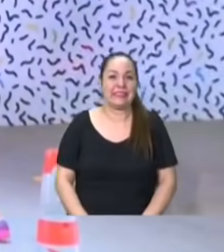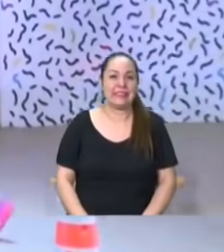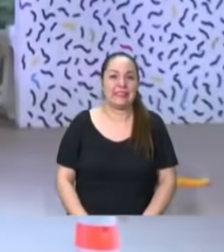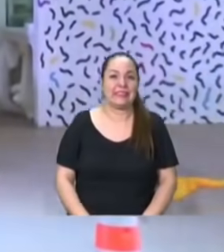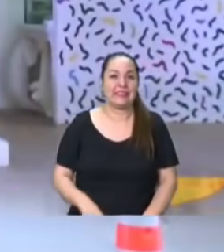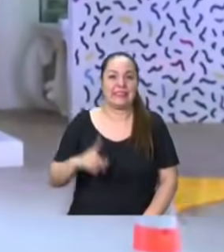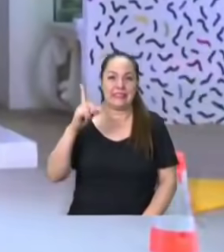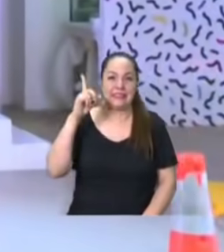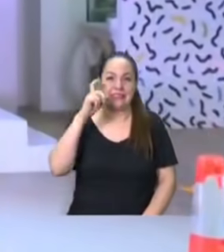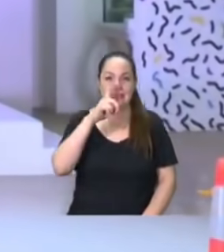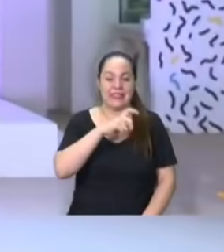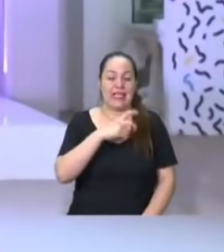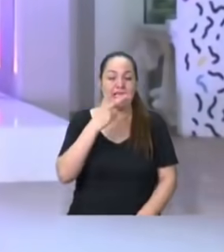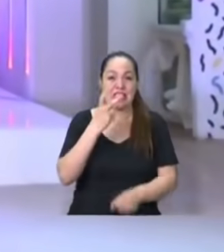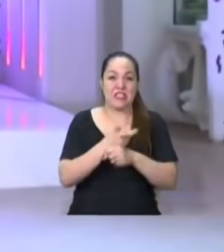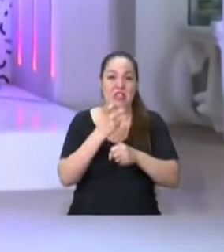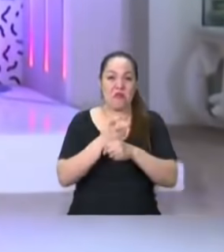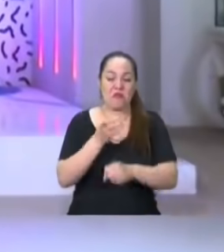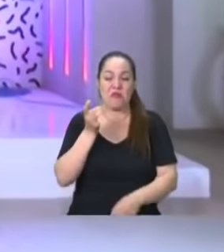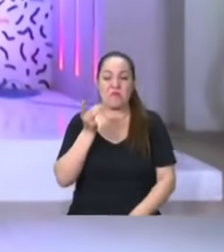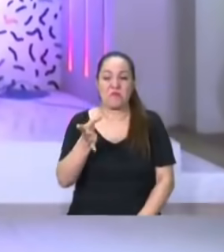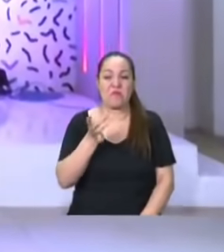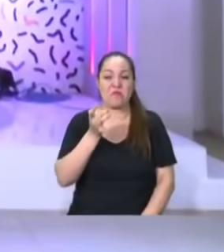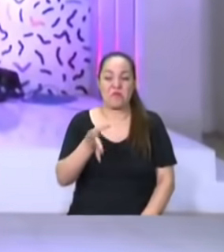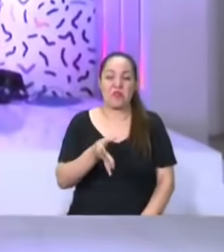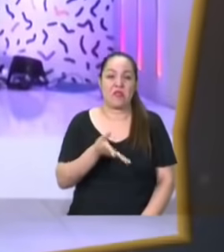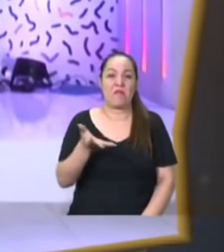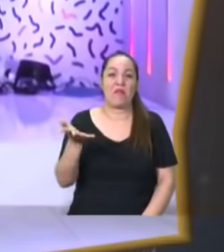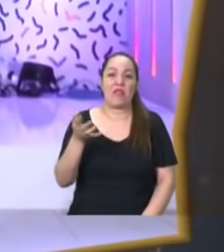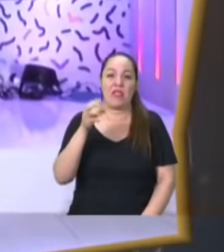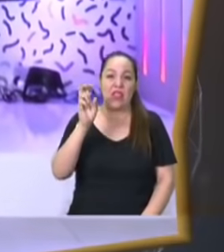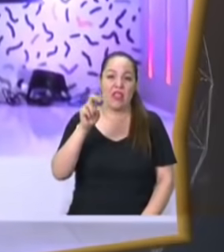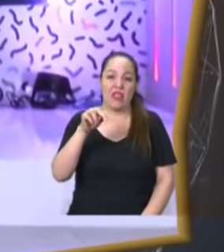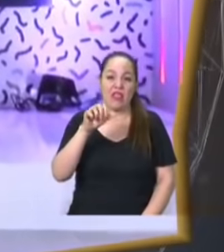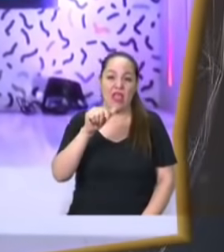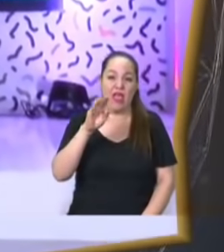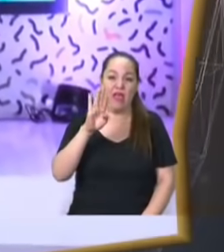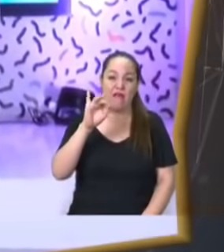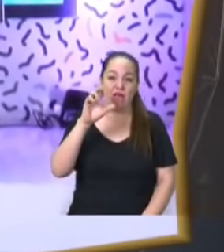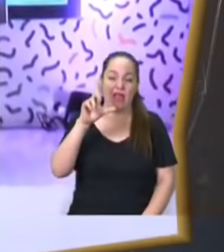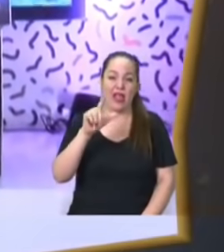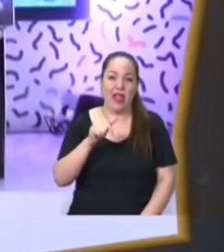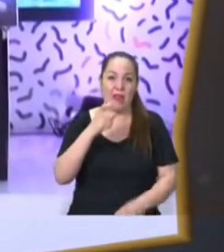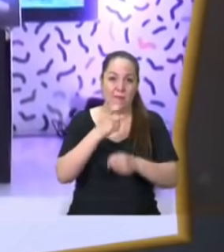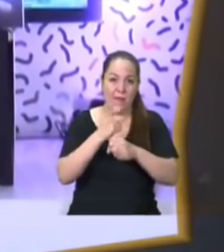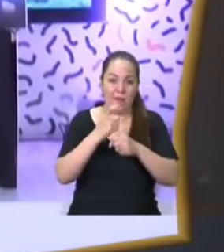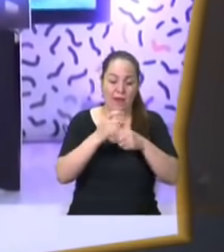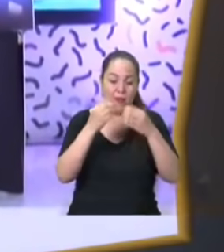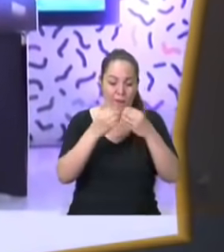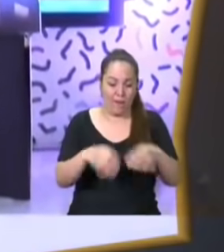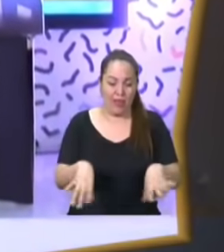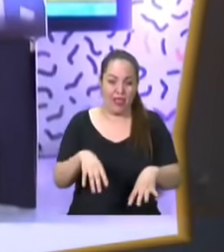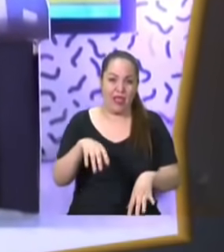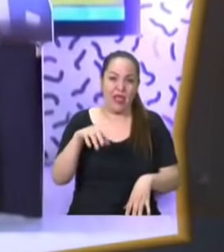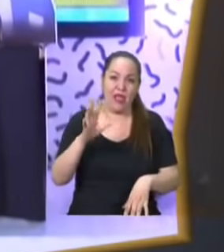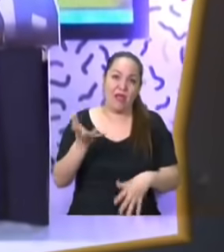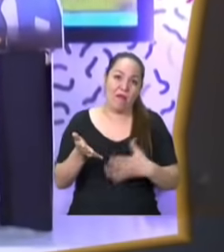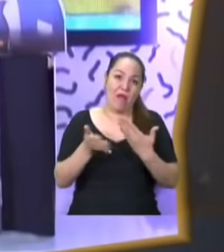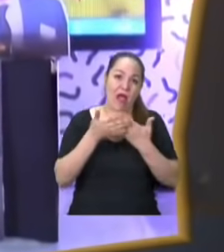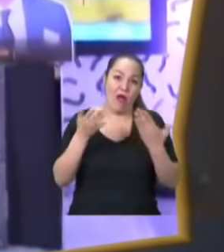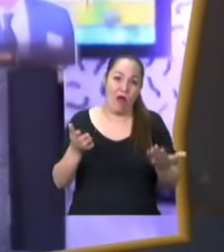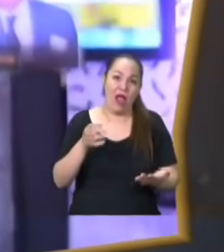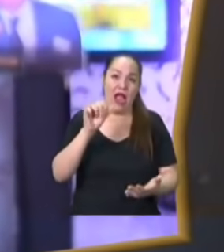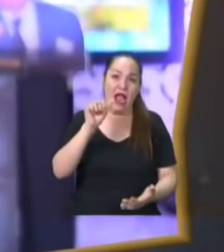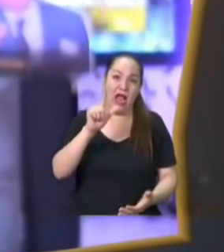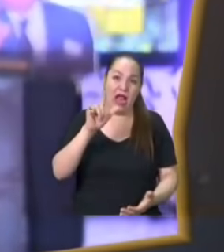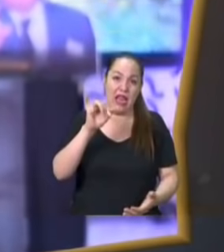Caray, segunda derrota consecutiva de parte de Navila. Perdió primero contra Natalie y ahora pierde contra Aleida y se